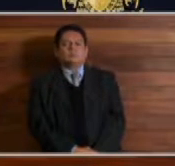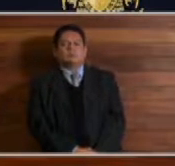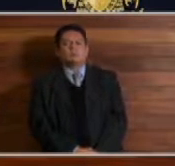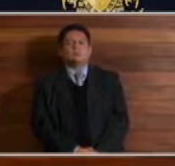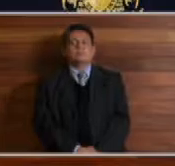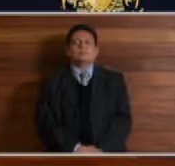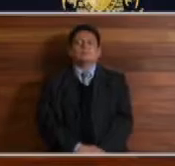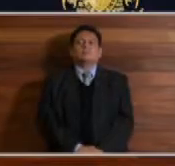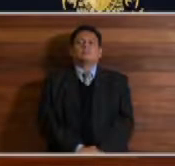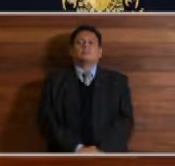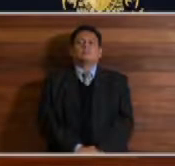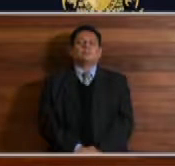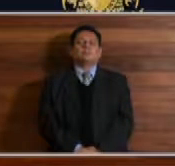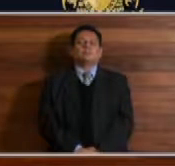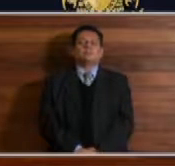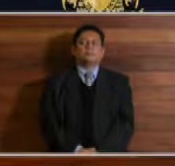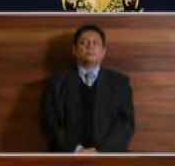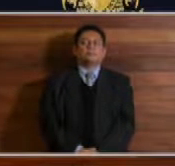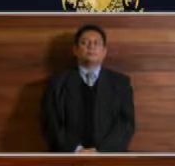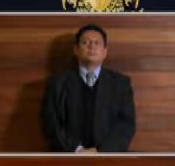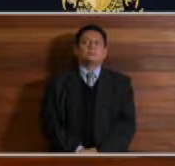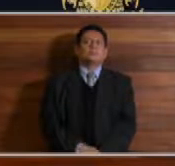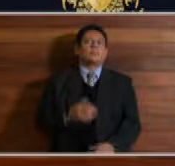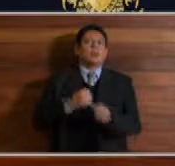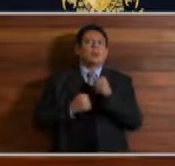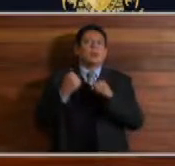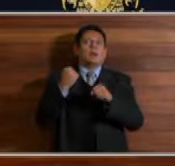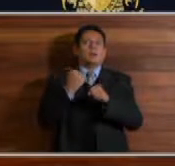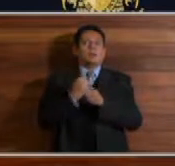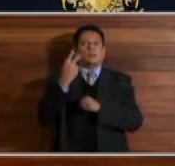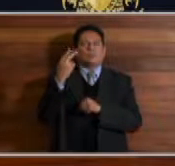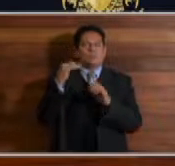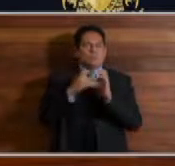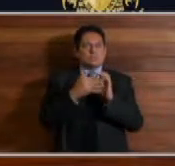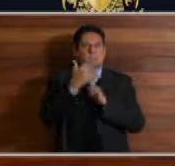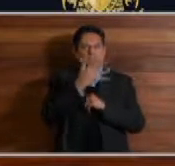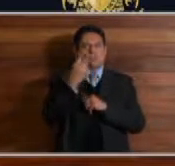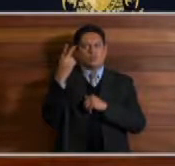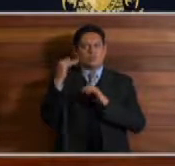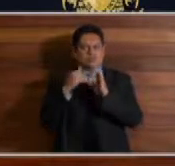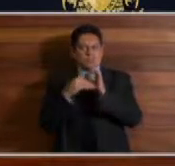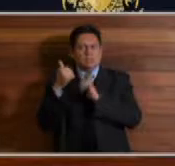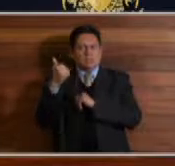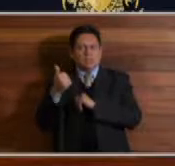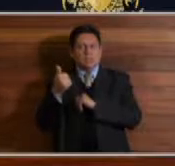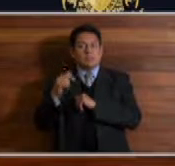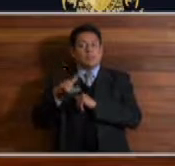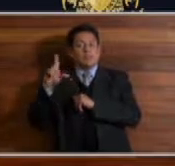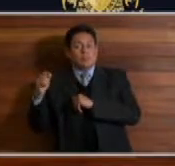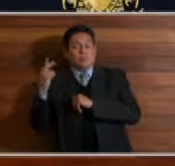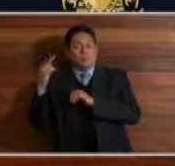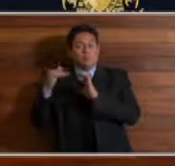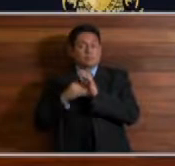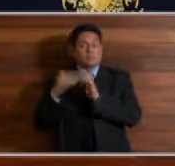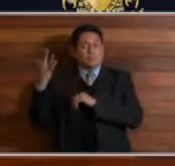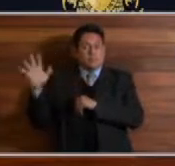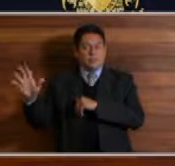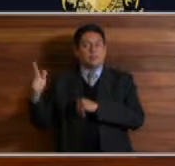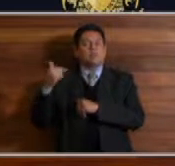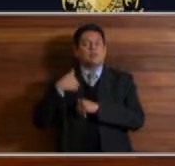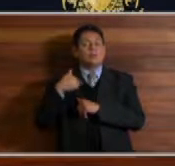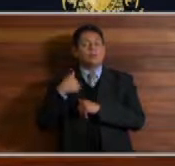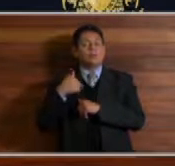en otra reflexión, es que en 2005, 2006 y luego en 2010 trabajé